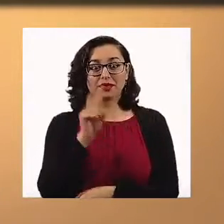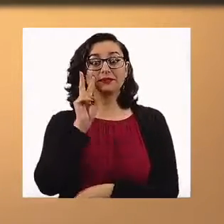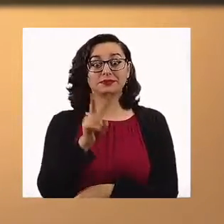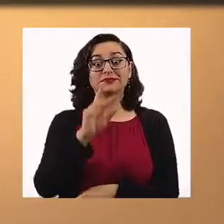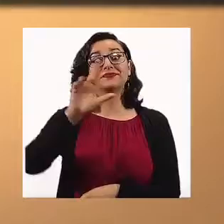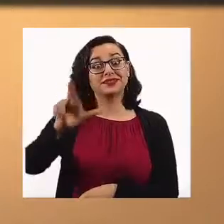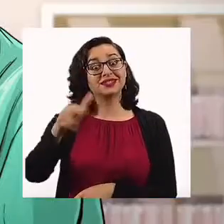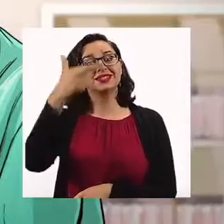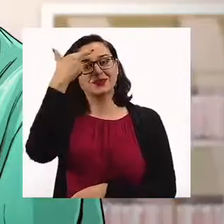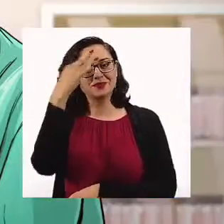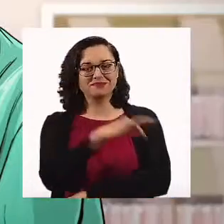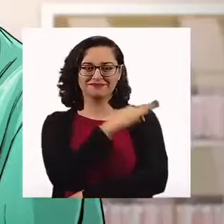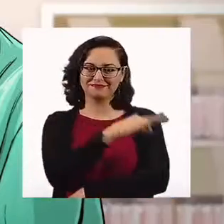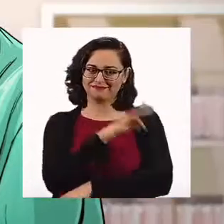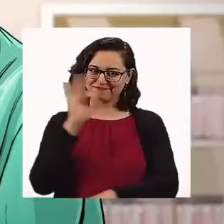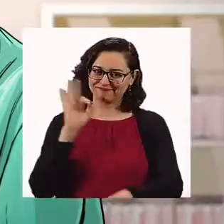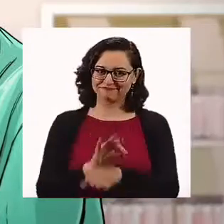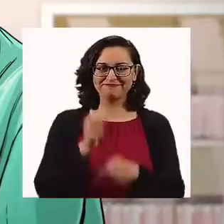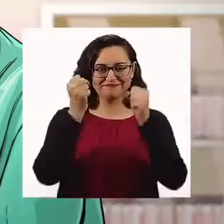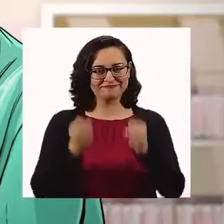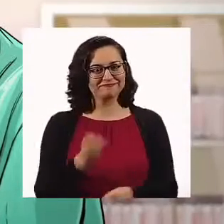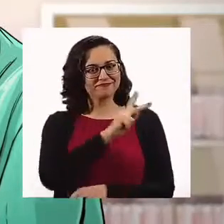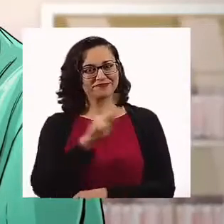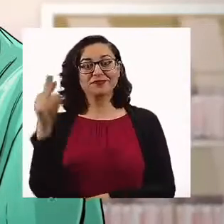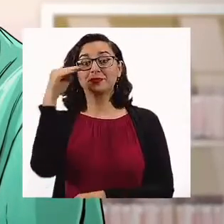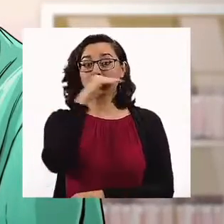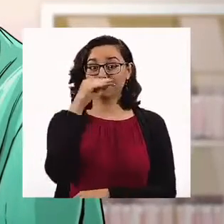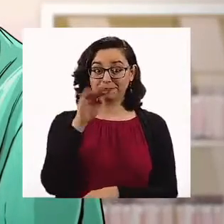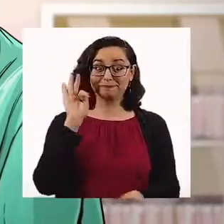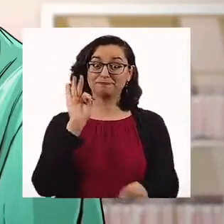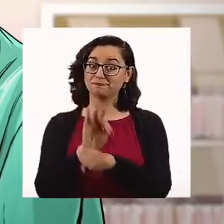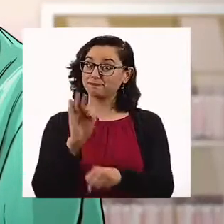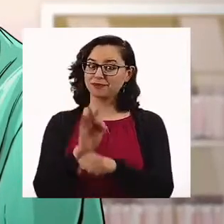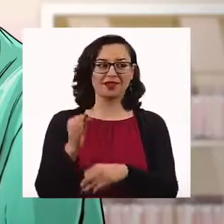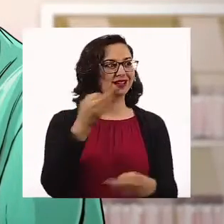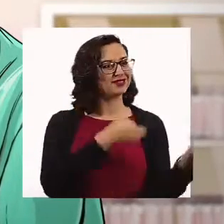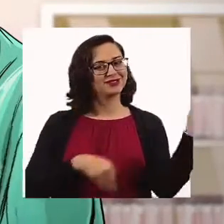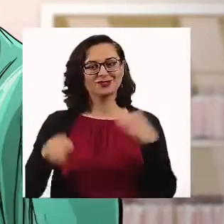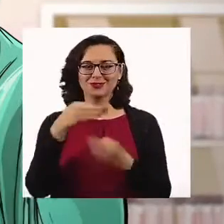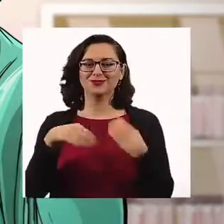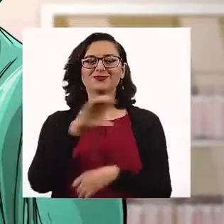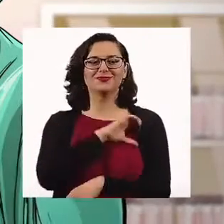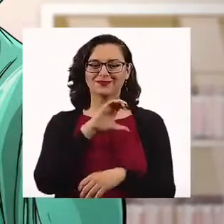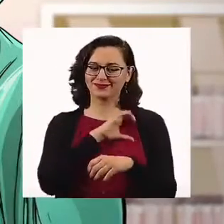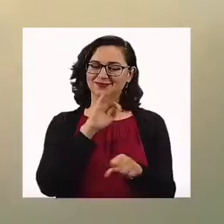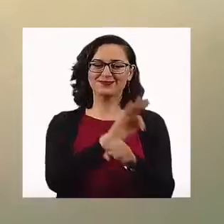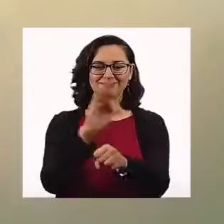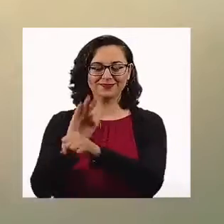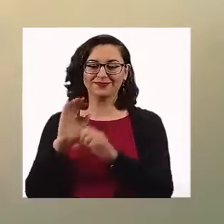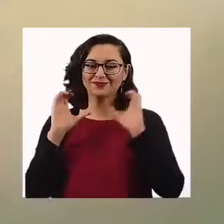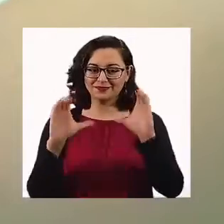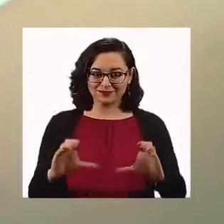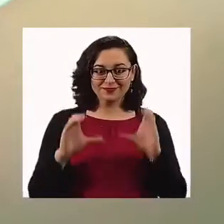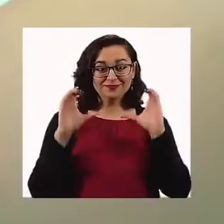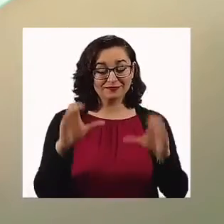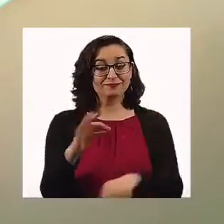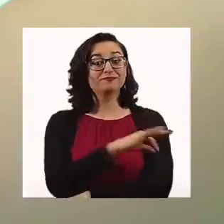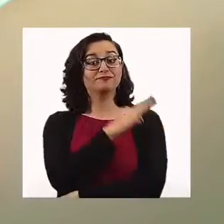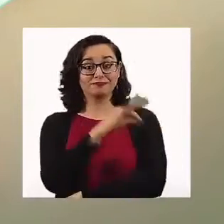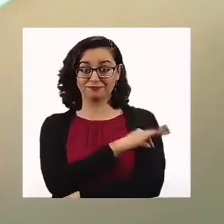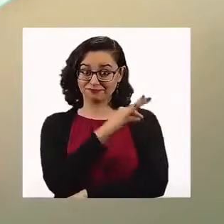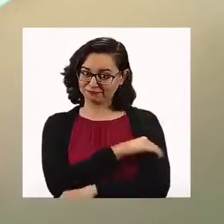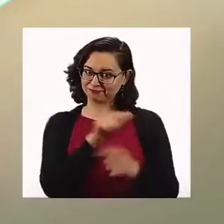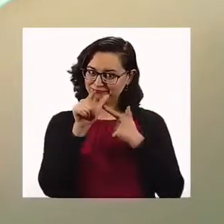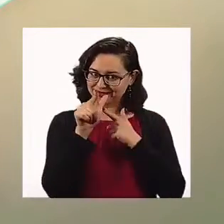mivacuna.salud.gov.mx. Recuerda, la vacuna es segura, universal y gratuita. Te protege y protege a quienes queremos. Cuidémonos entre